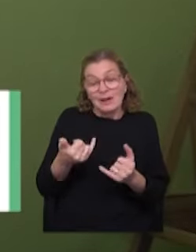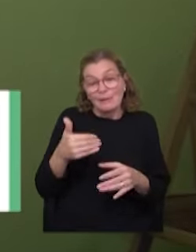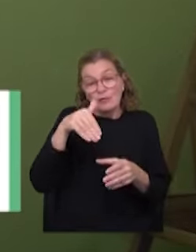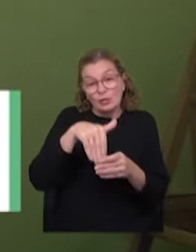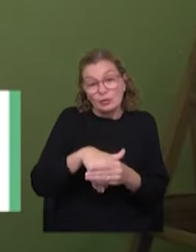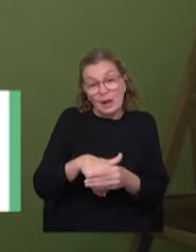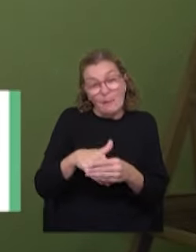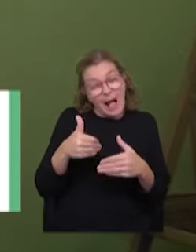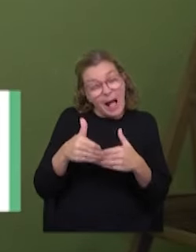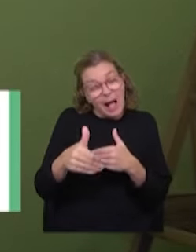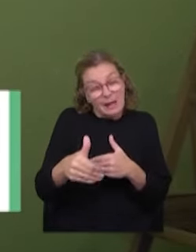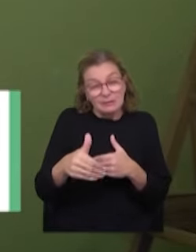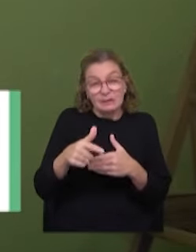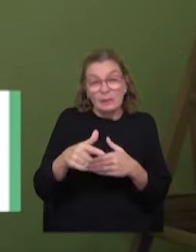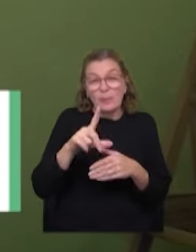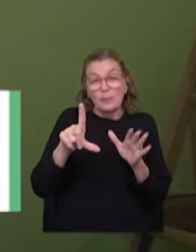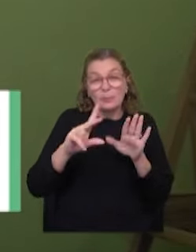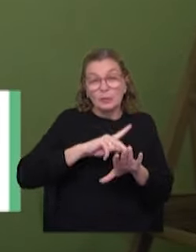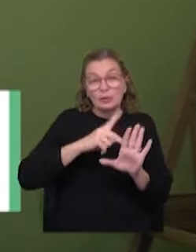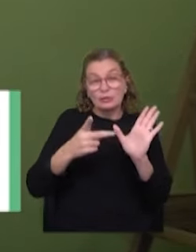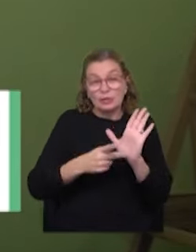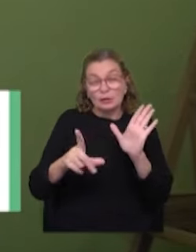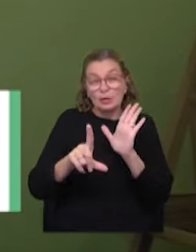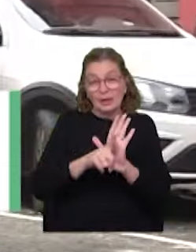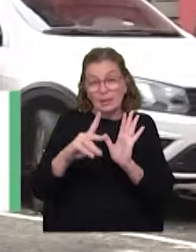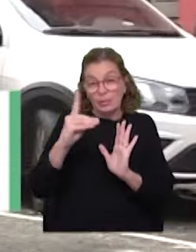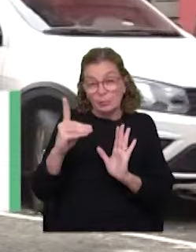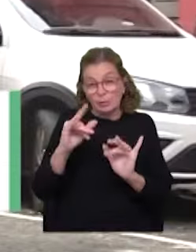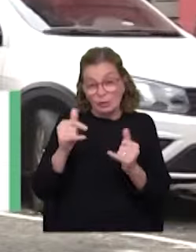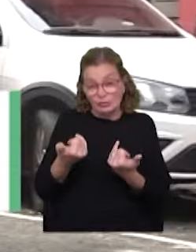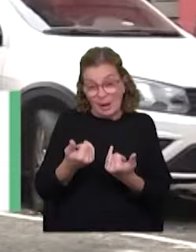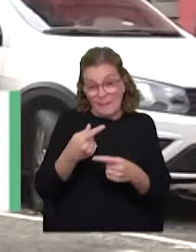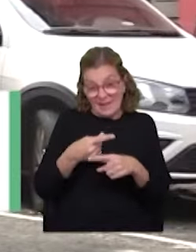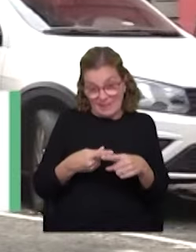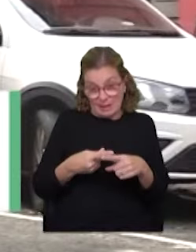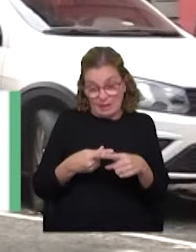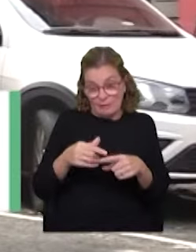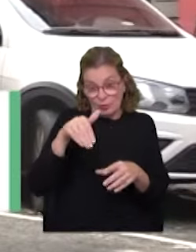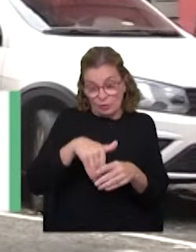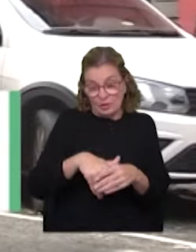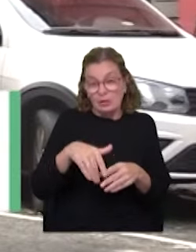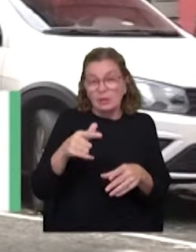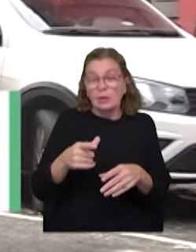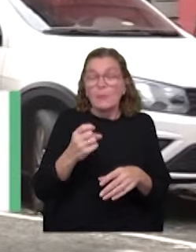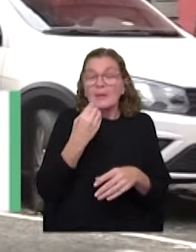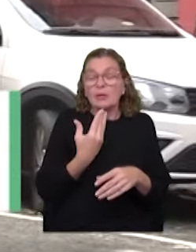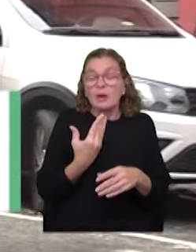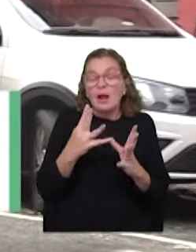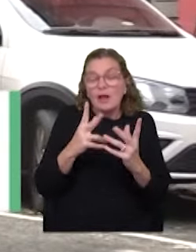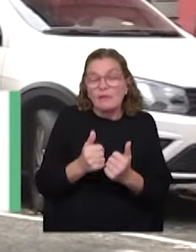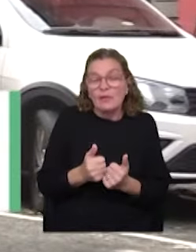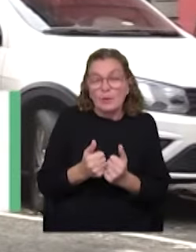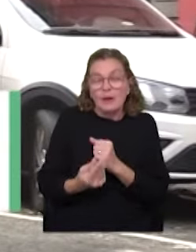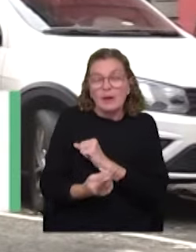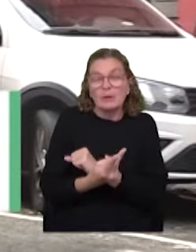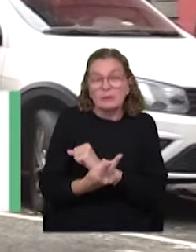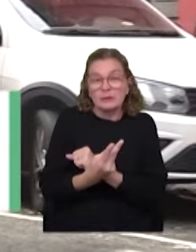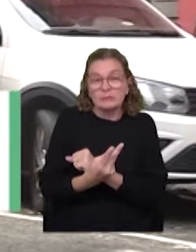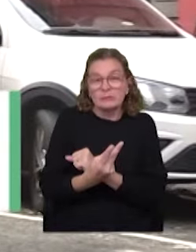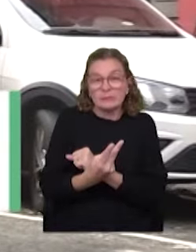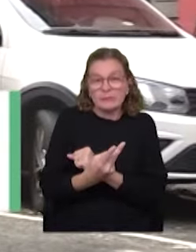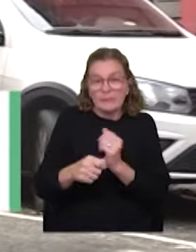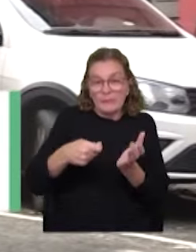ese proyecto de ley que ya tiene media sanción en diputado de lo que se trata es de mejorar los mecanismos de control